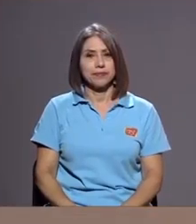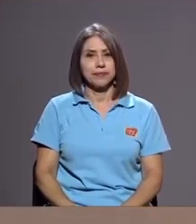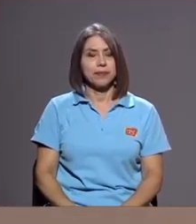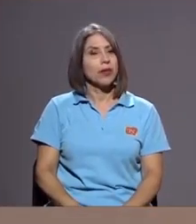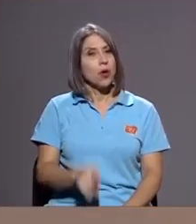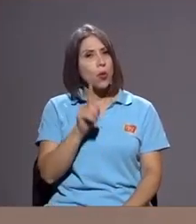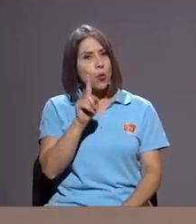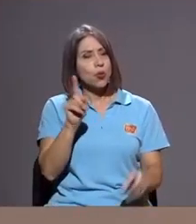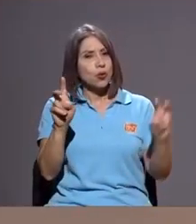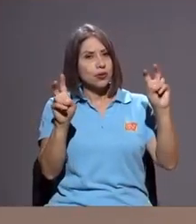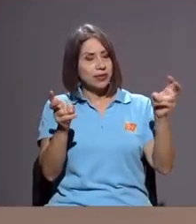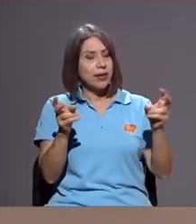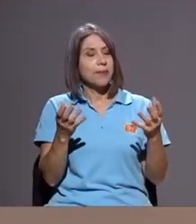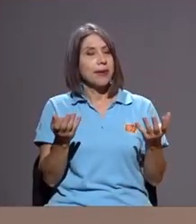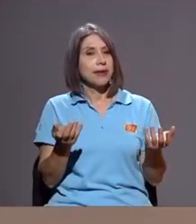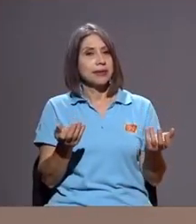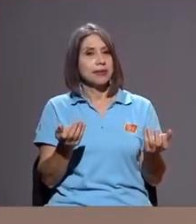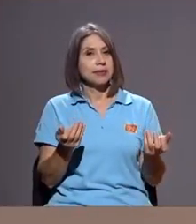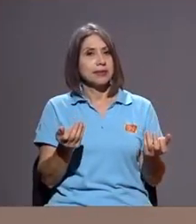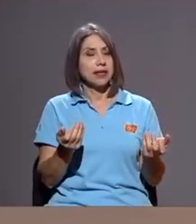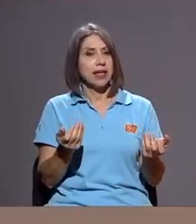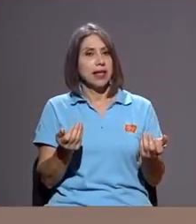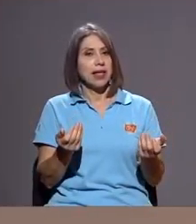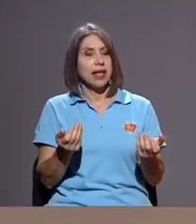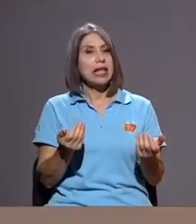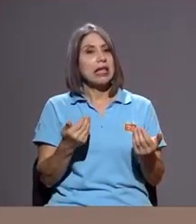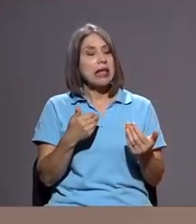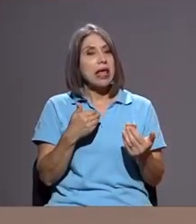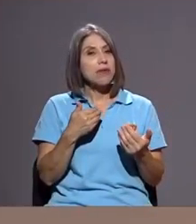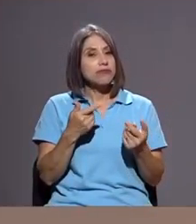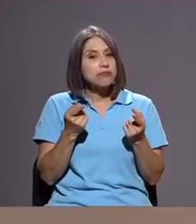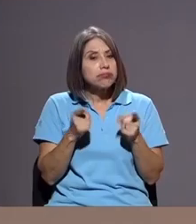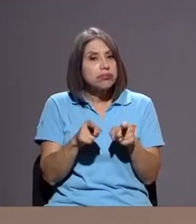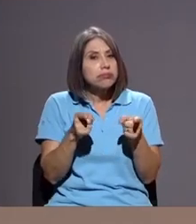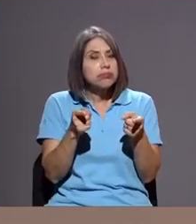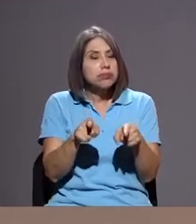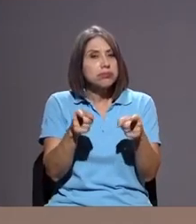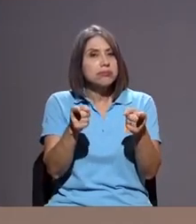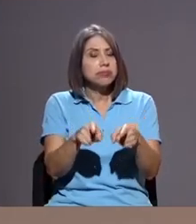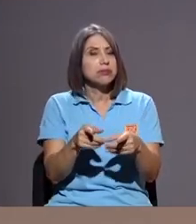Uno de los temas, don Rubén, que va surgiendo,